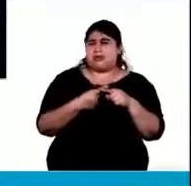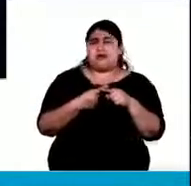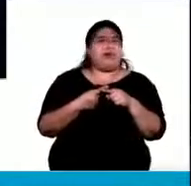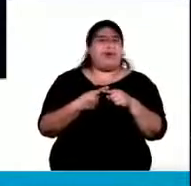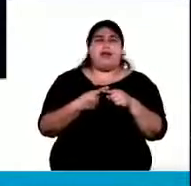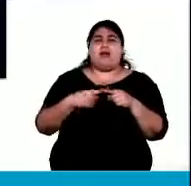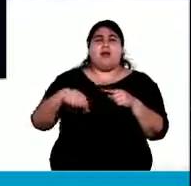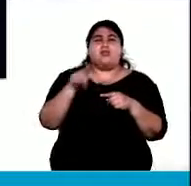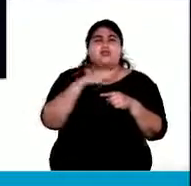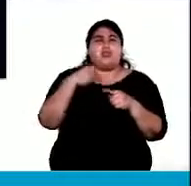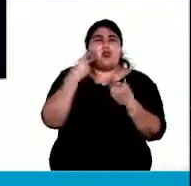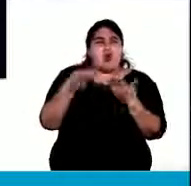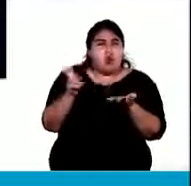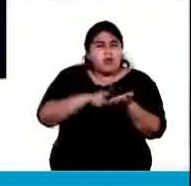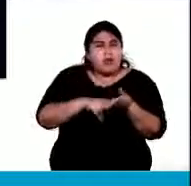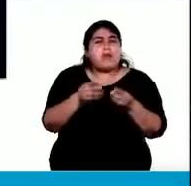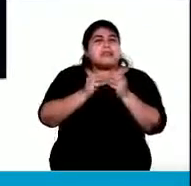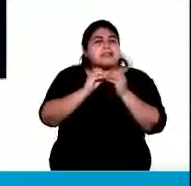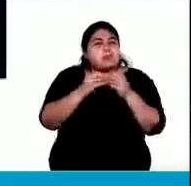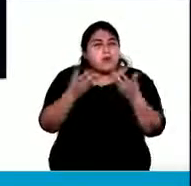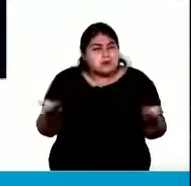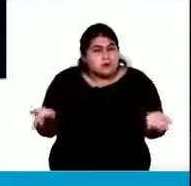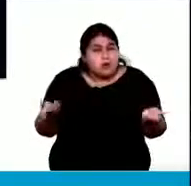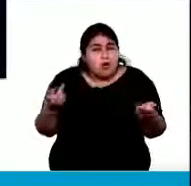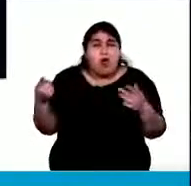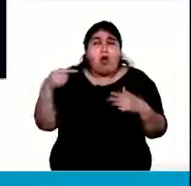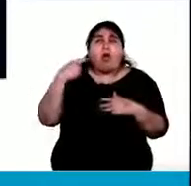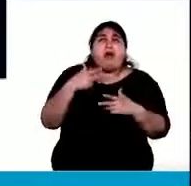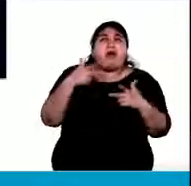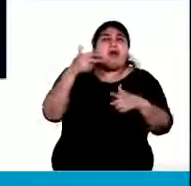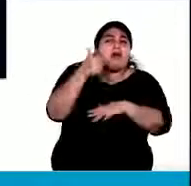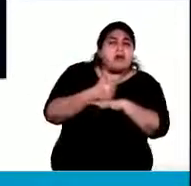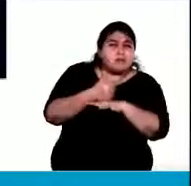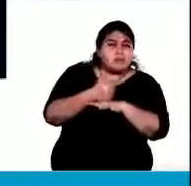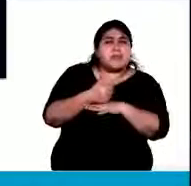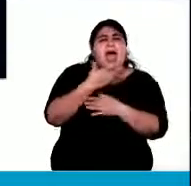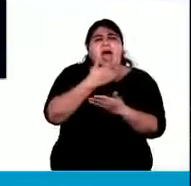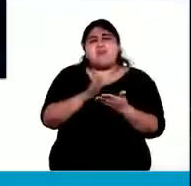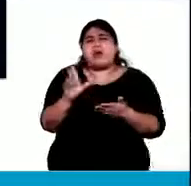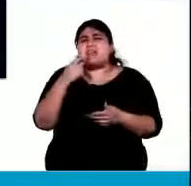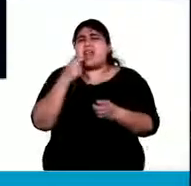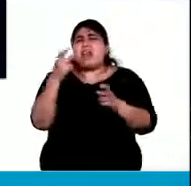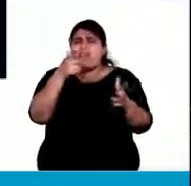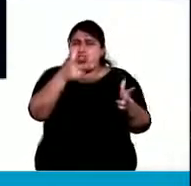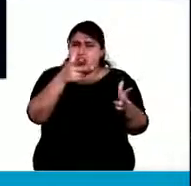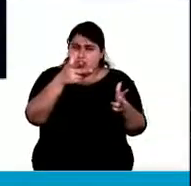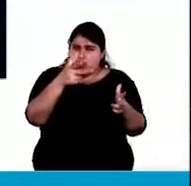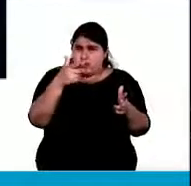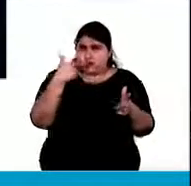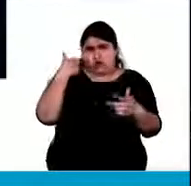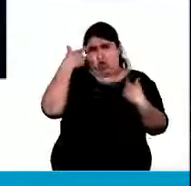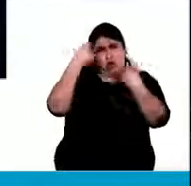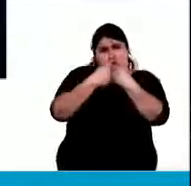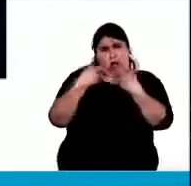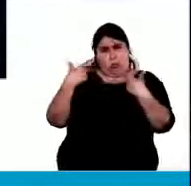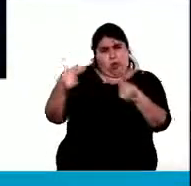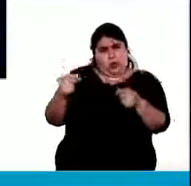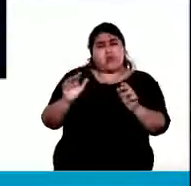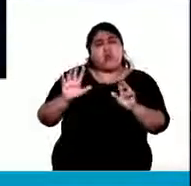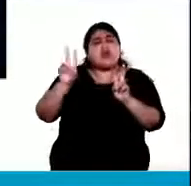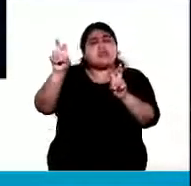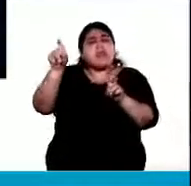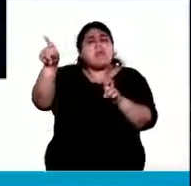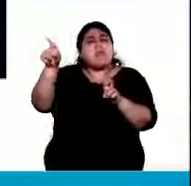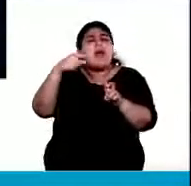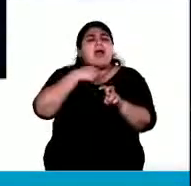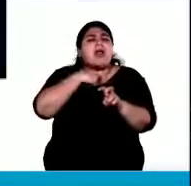planteamos nuevamente la situación de la presencialidad. Y dijo algo que sí no comparto, que es claramente con